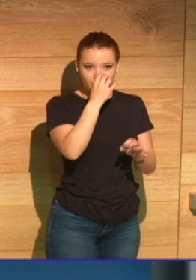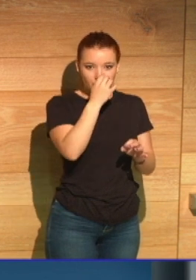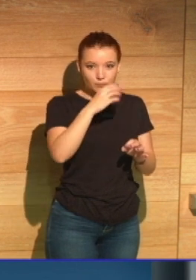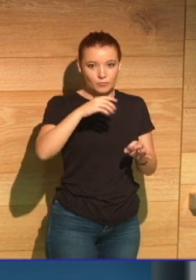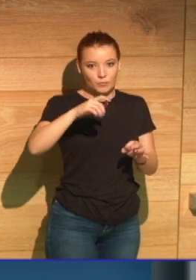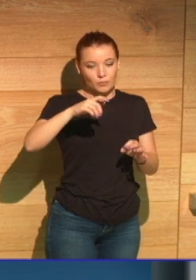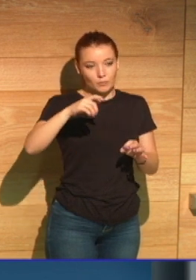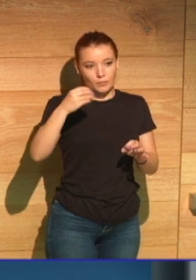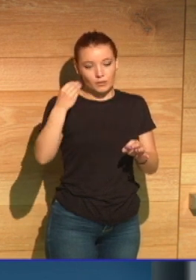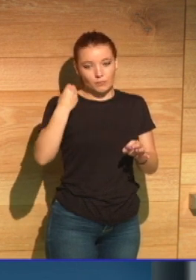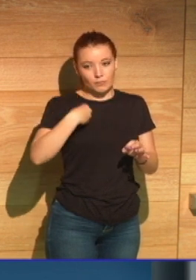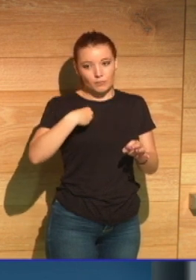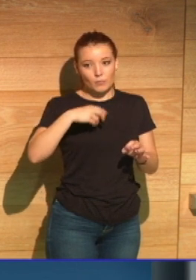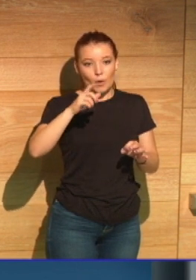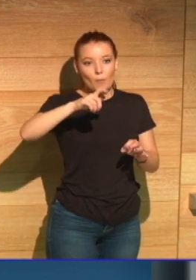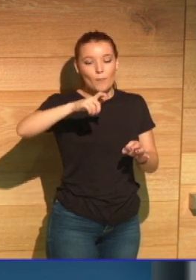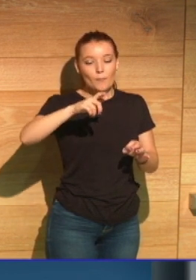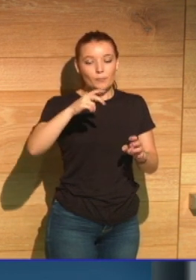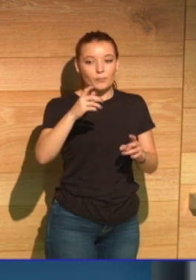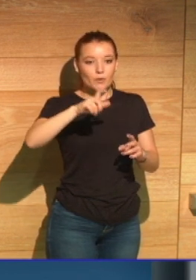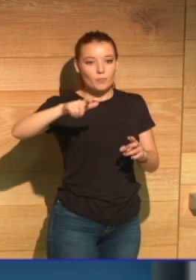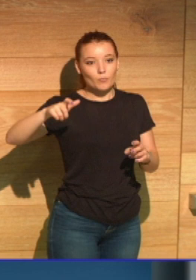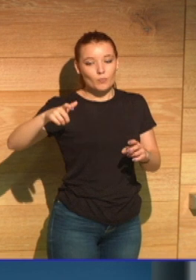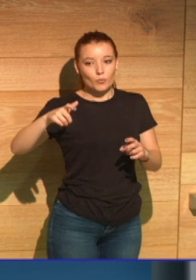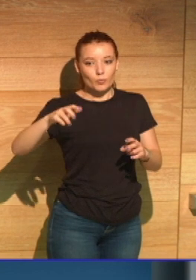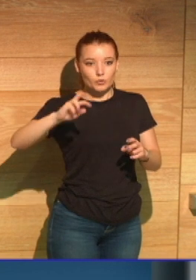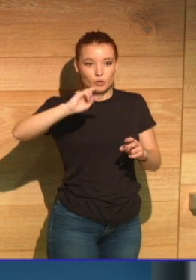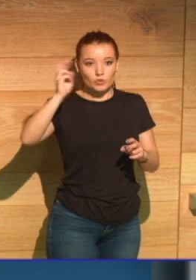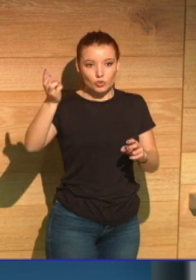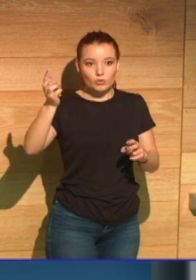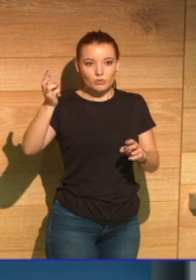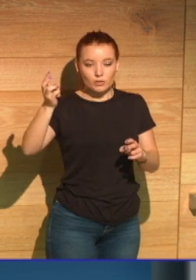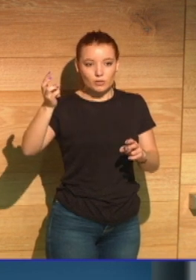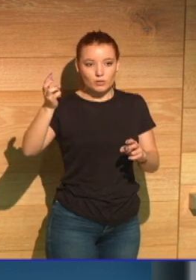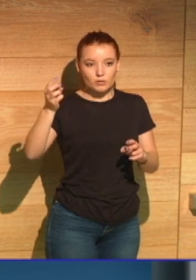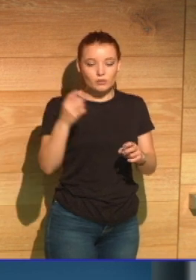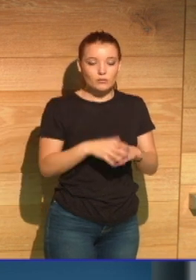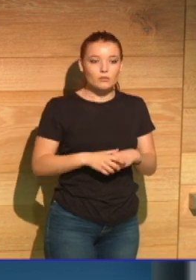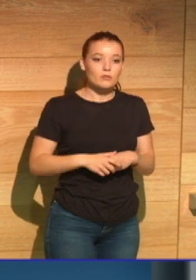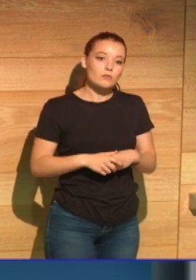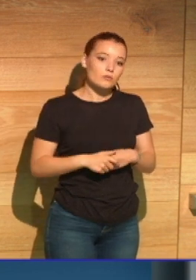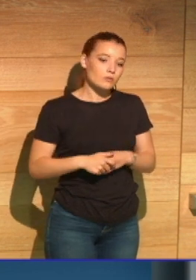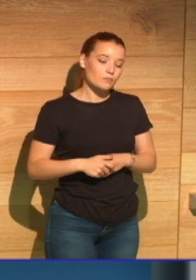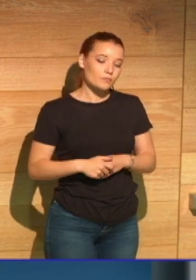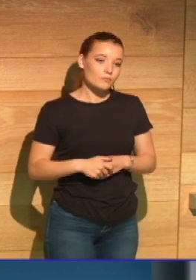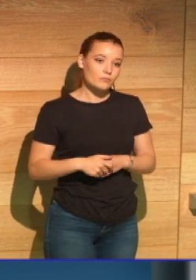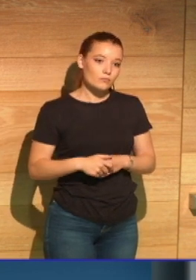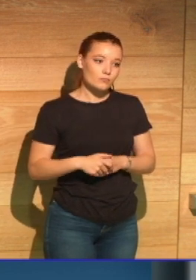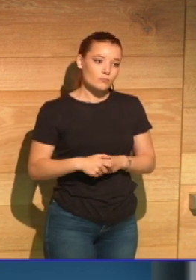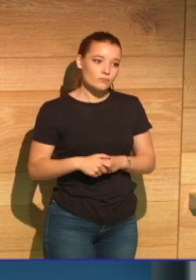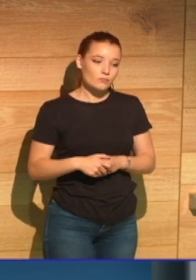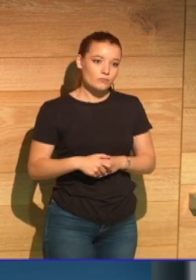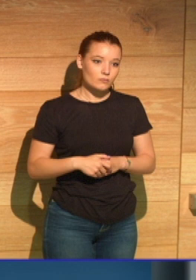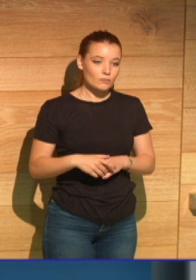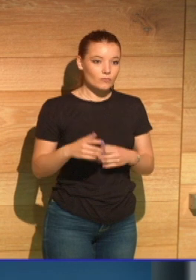que estar en el museo, sino queríamos ampliar nuestra reflexión y nuestra manera de llegar. Nos sorprendió como a todos los museos, la forma como el